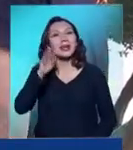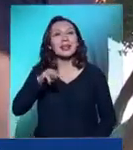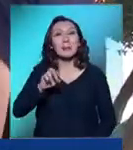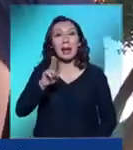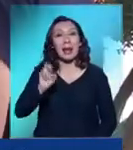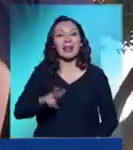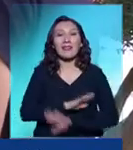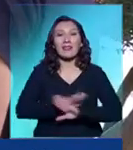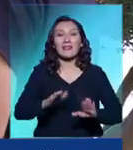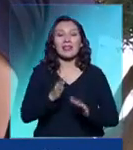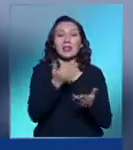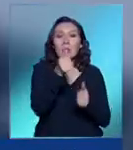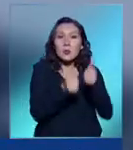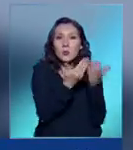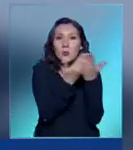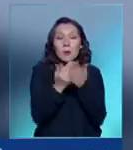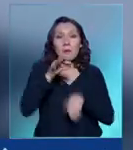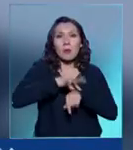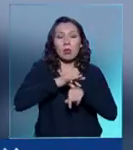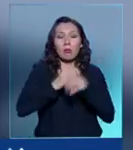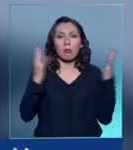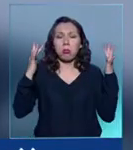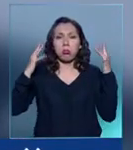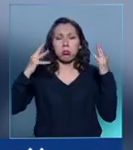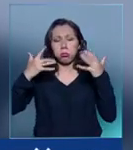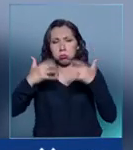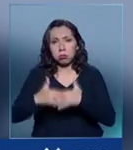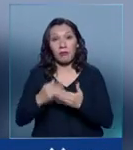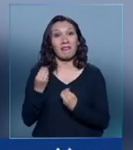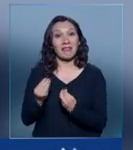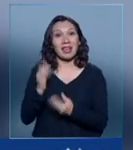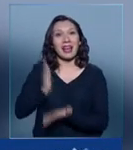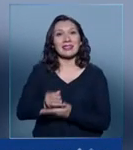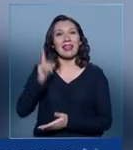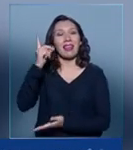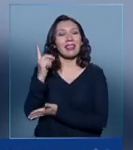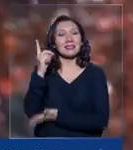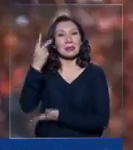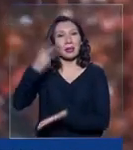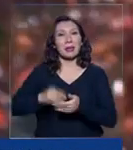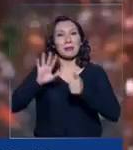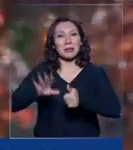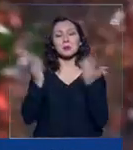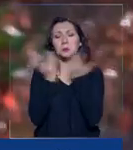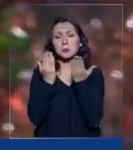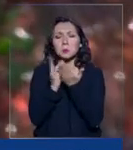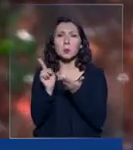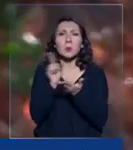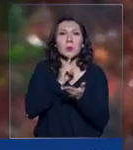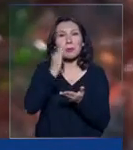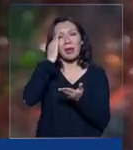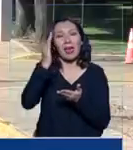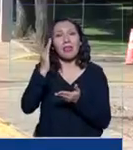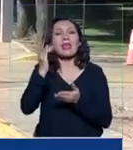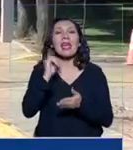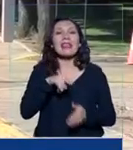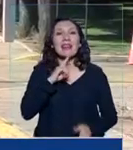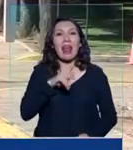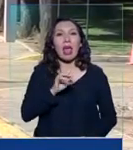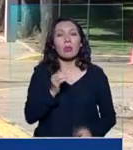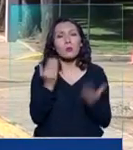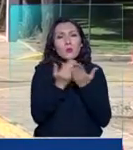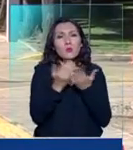de terminar la carrera de medicina se derrumbaba. Todo bien hasta diciembre de 2016, cuando cursaba sus últimos días de internado.